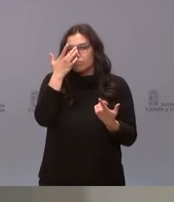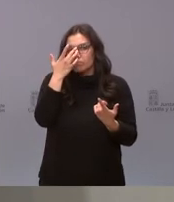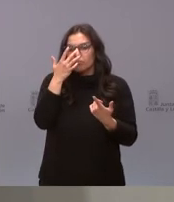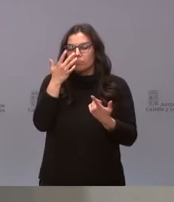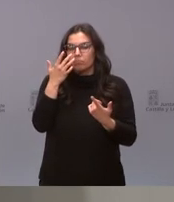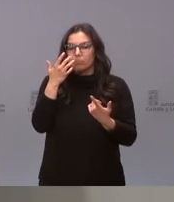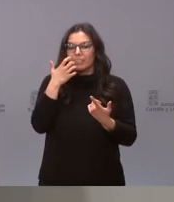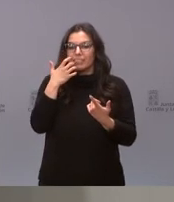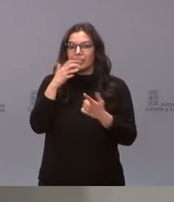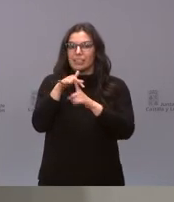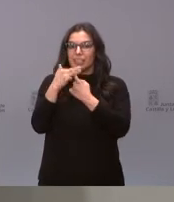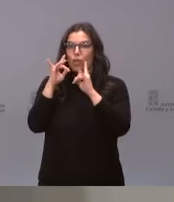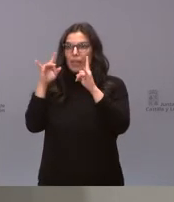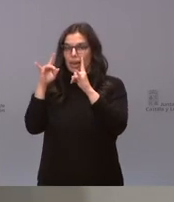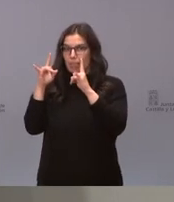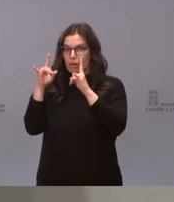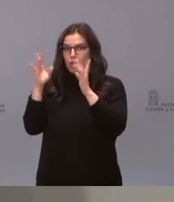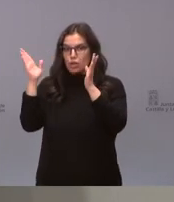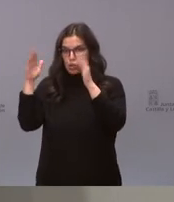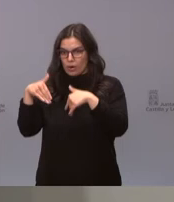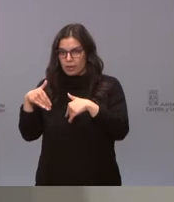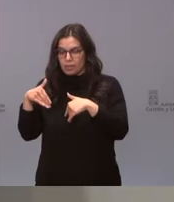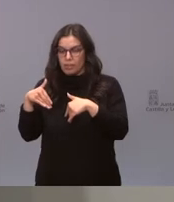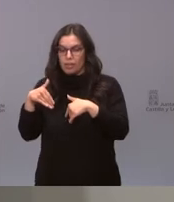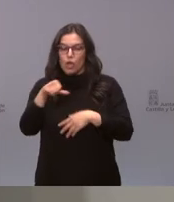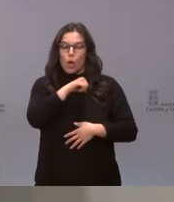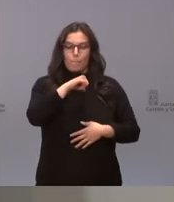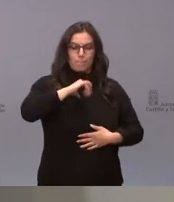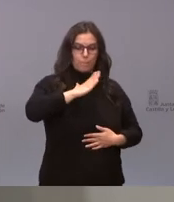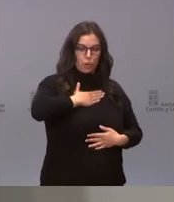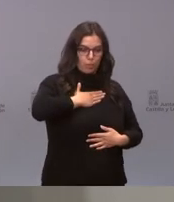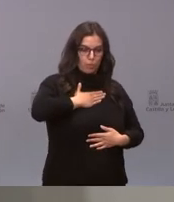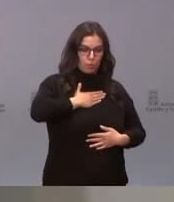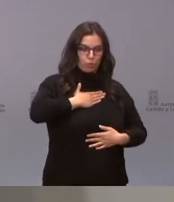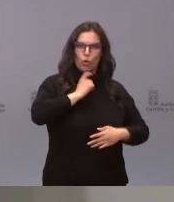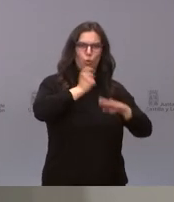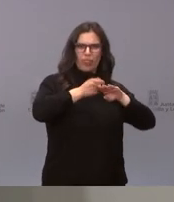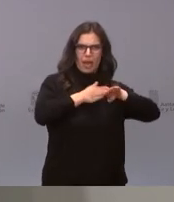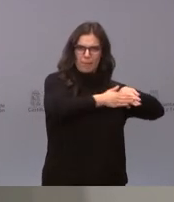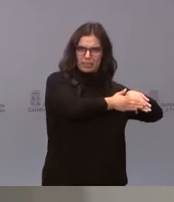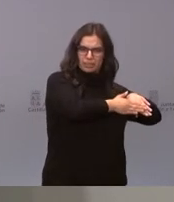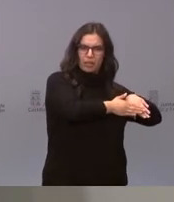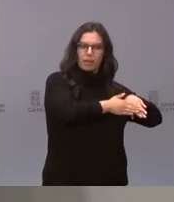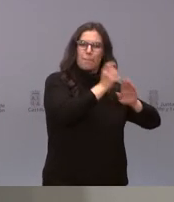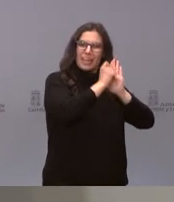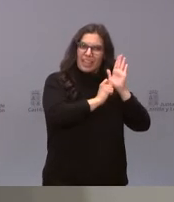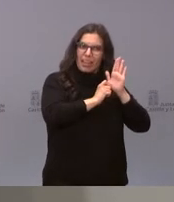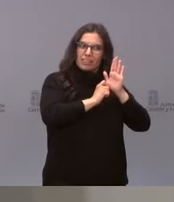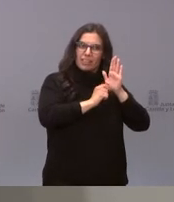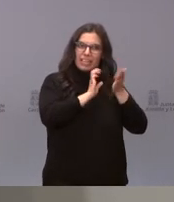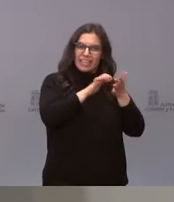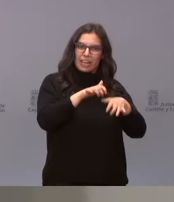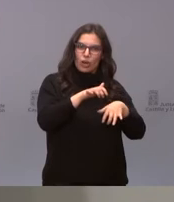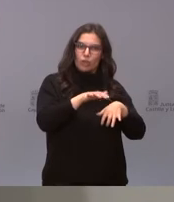sin tener que recurrir a los tribunales sin que el tsj tenga que decir venga por ahí 6 qué cosas qué medidas concretas podría tomar qué